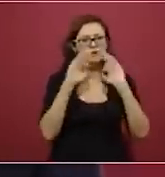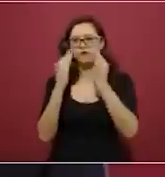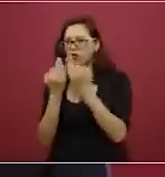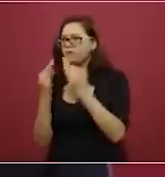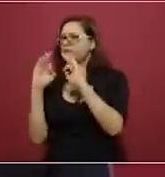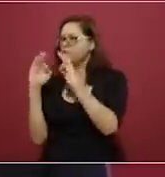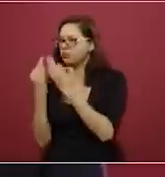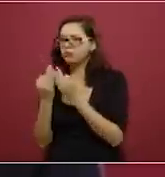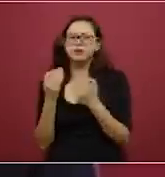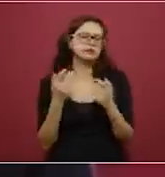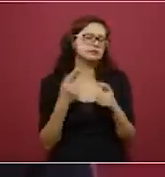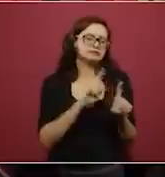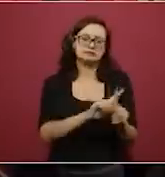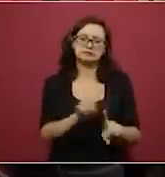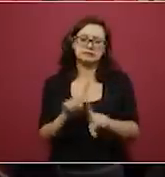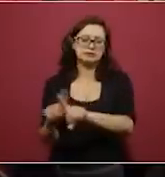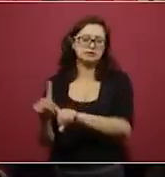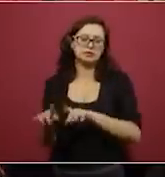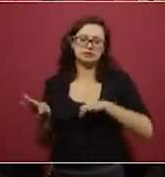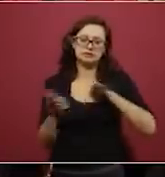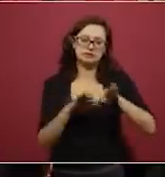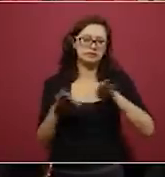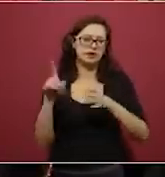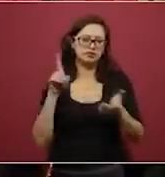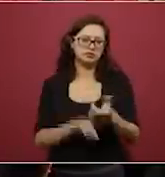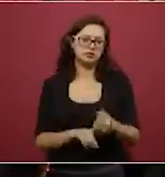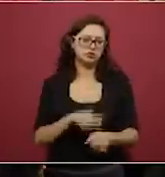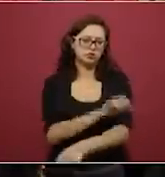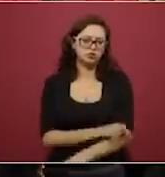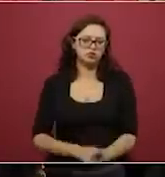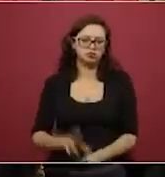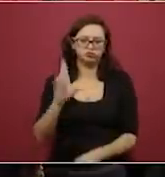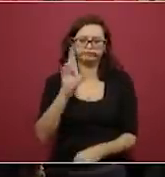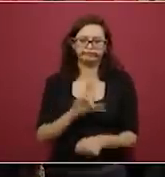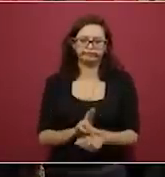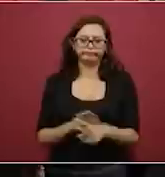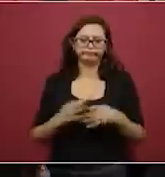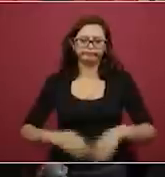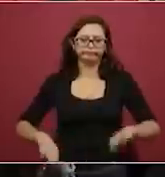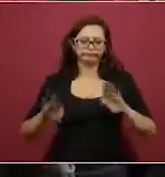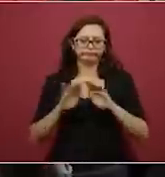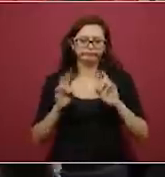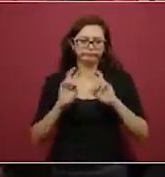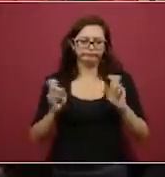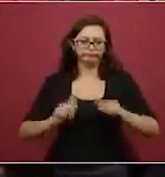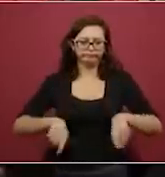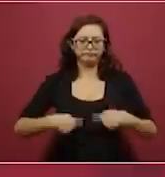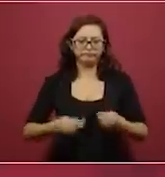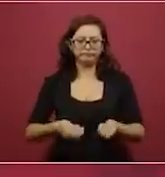tareas que tendrá esta coordinación operativa institucional